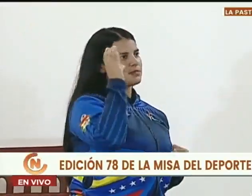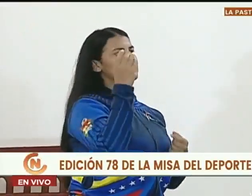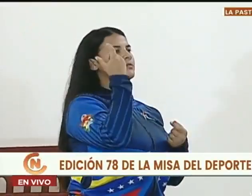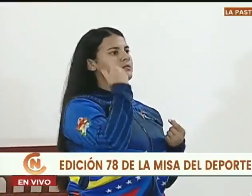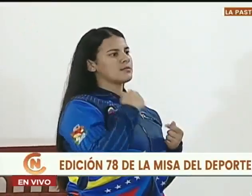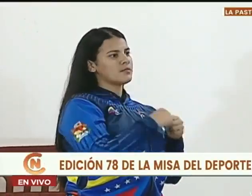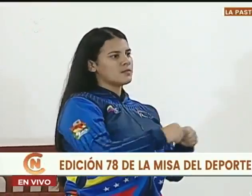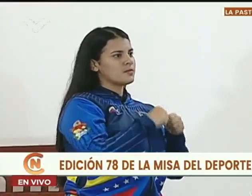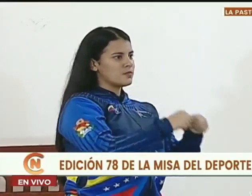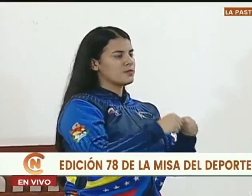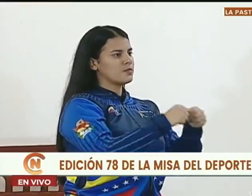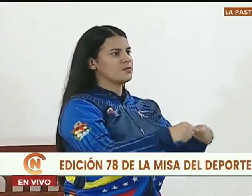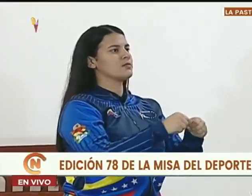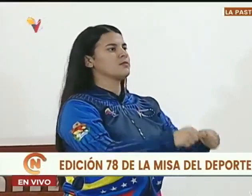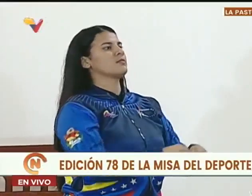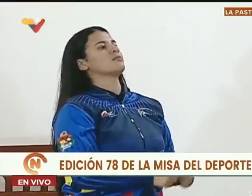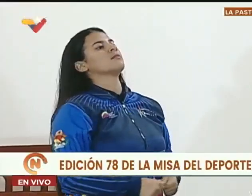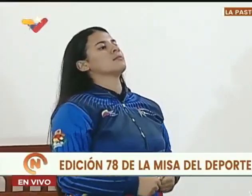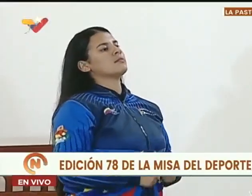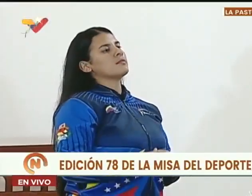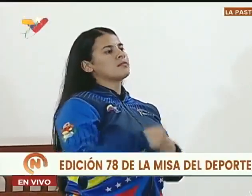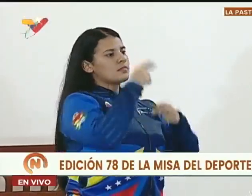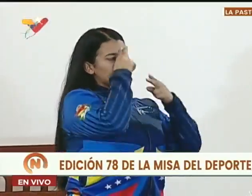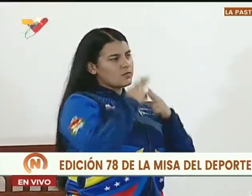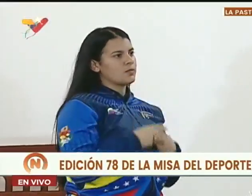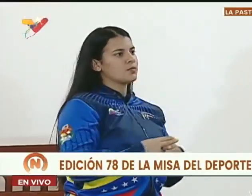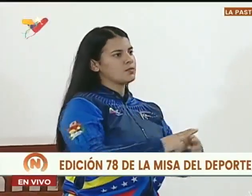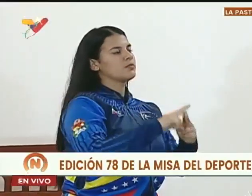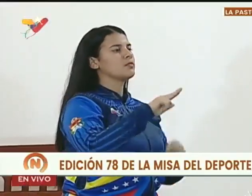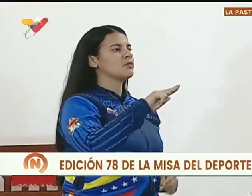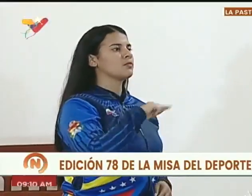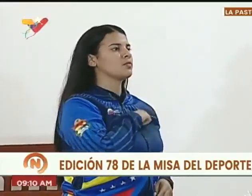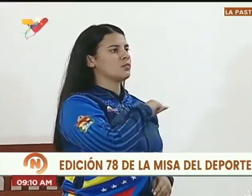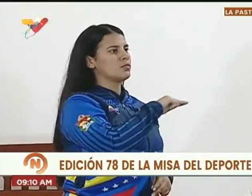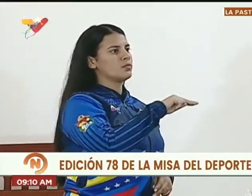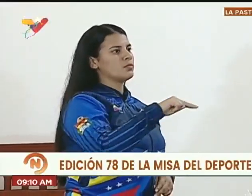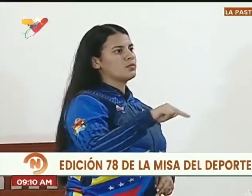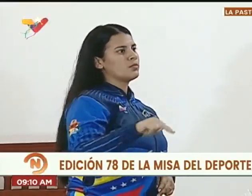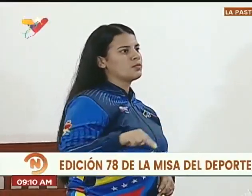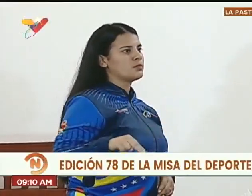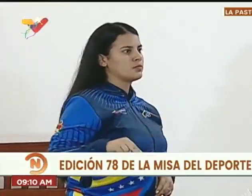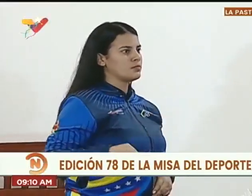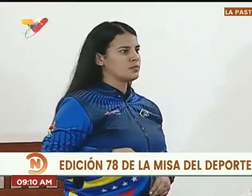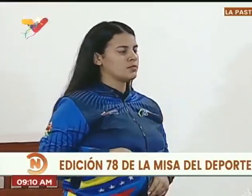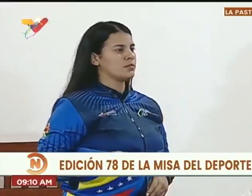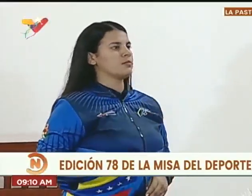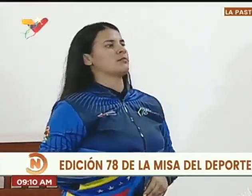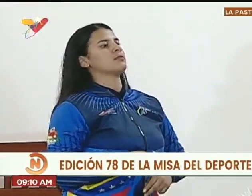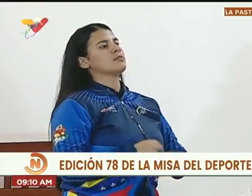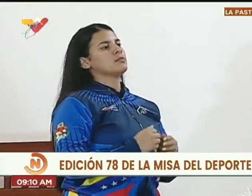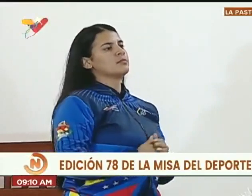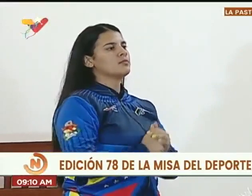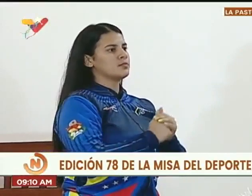capacidades sigan enalteciendo nuestra